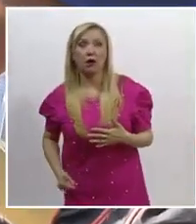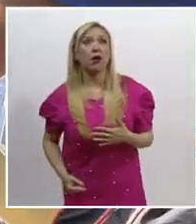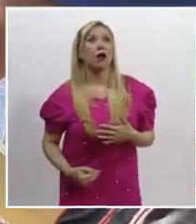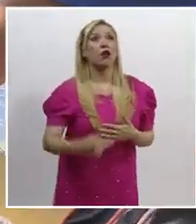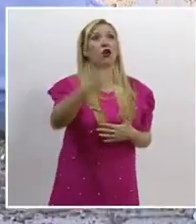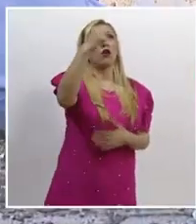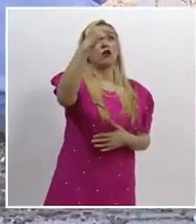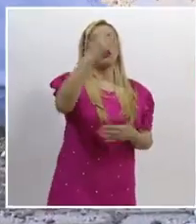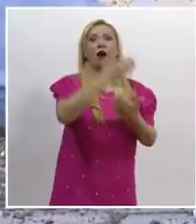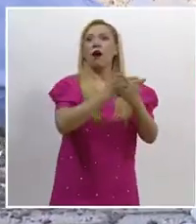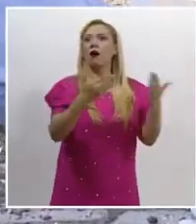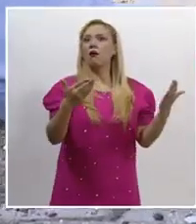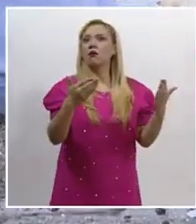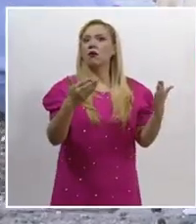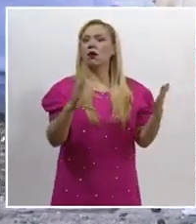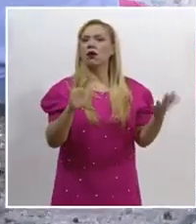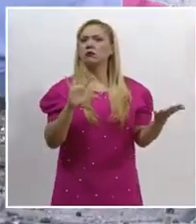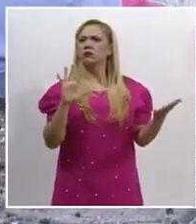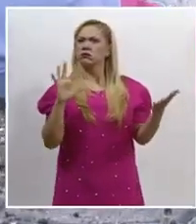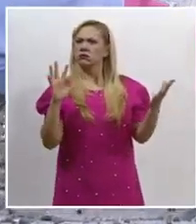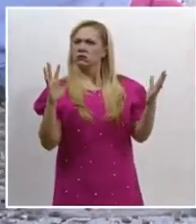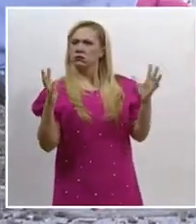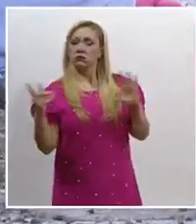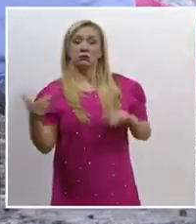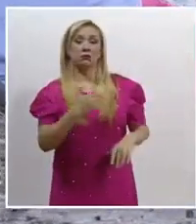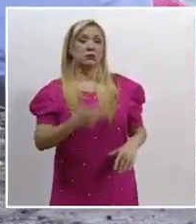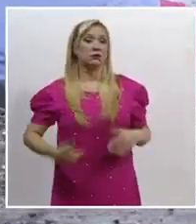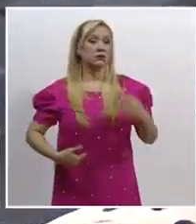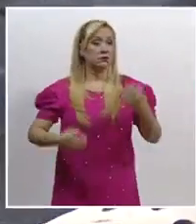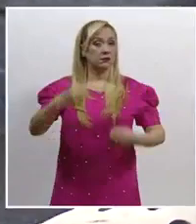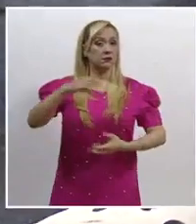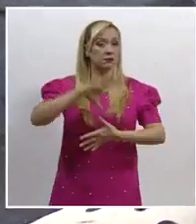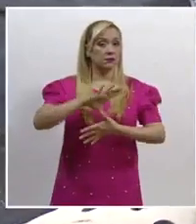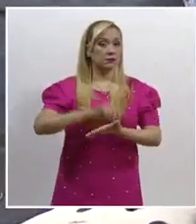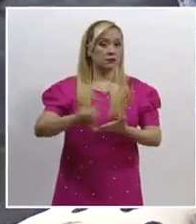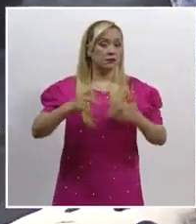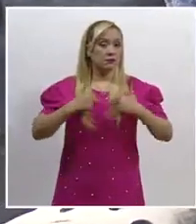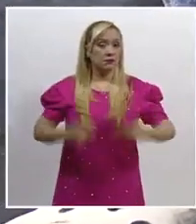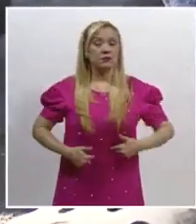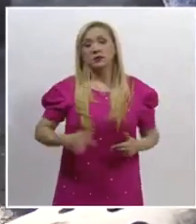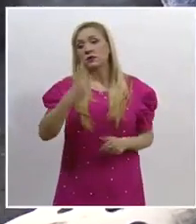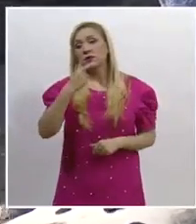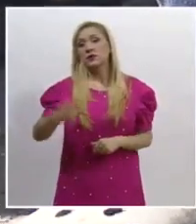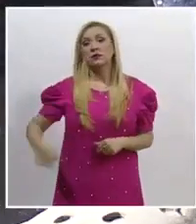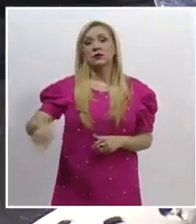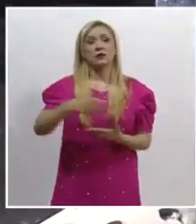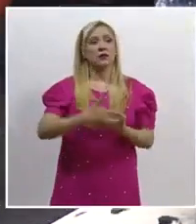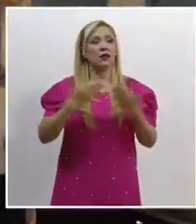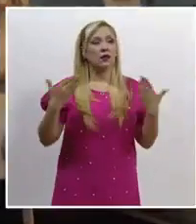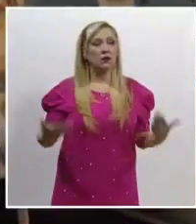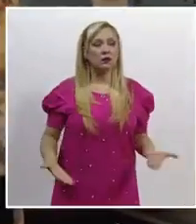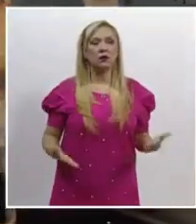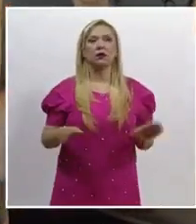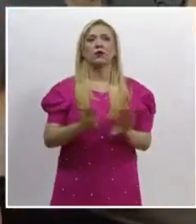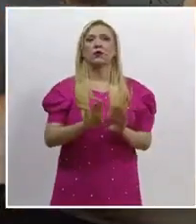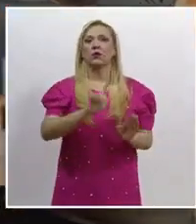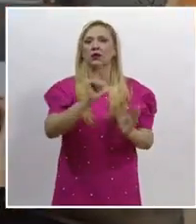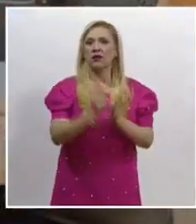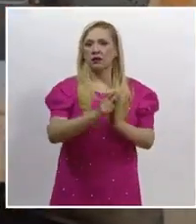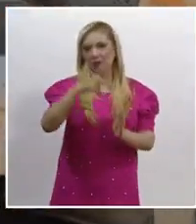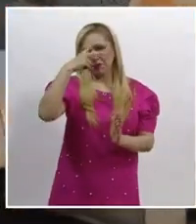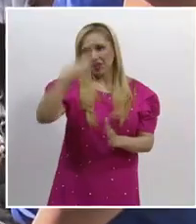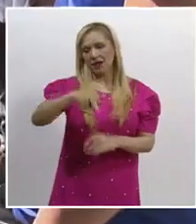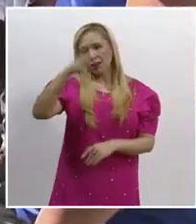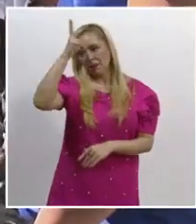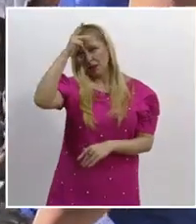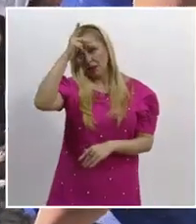está cambiando, advirtió el presidente de la Corte Interamericana de Derechos Humanos. Señaló que las políticas públicas en la materia de México,